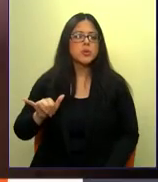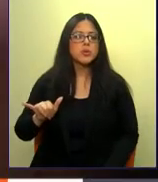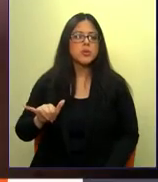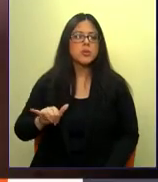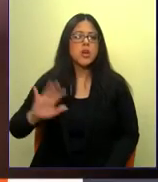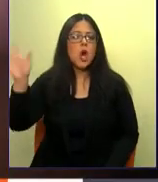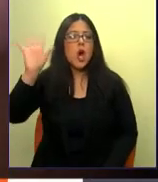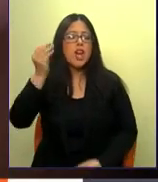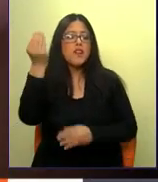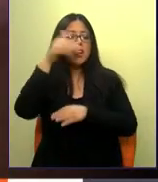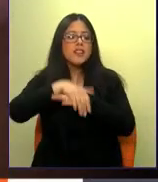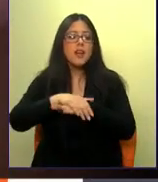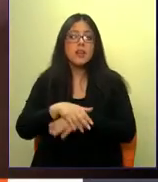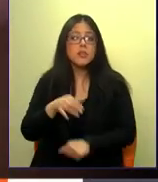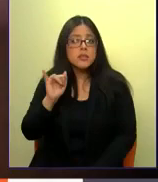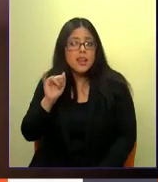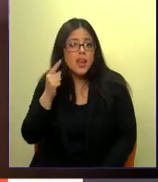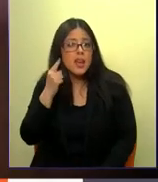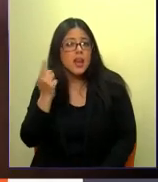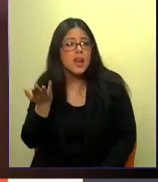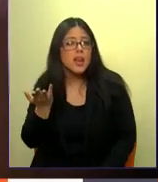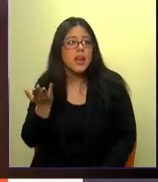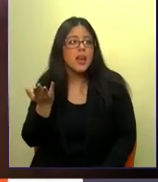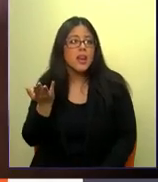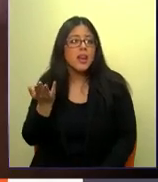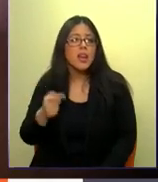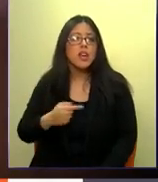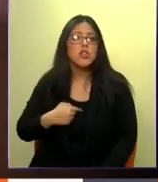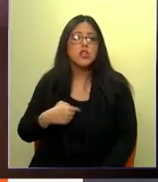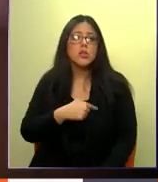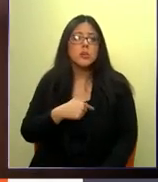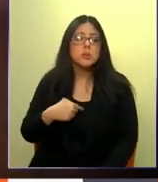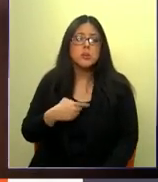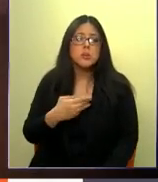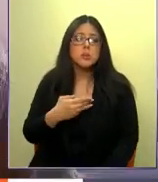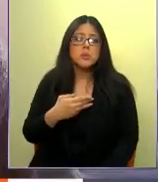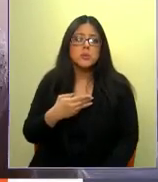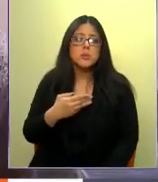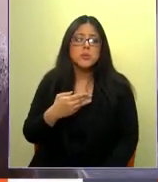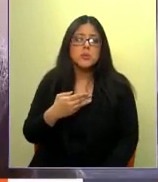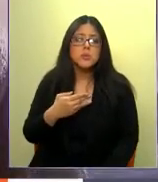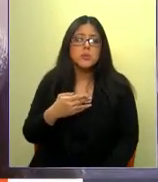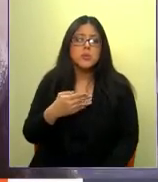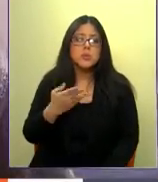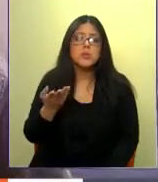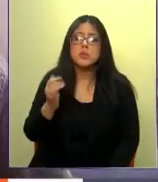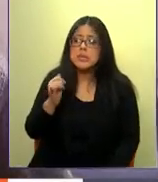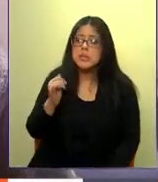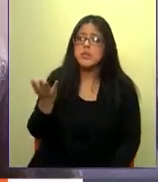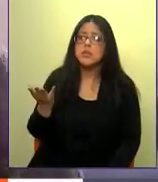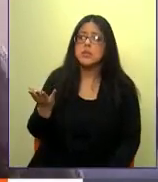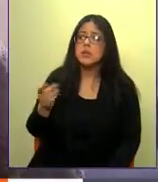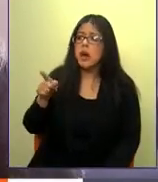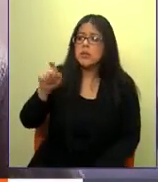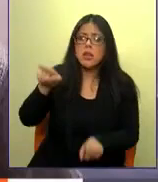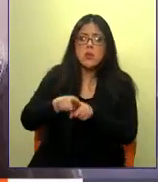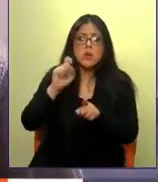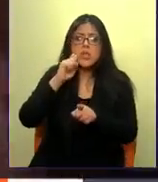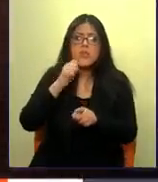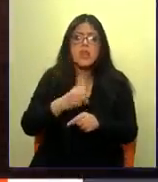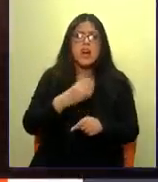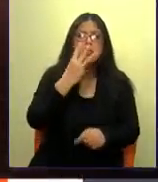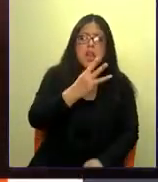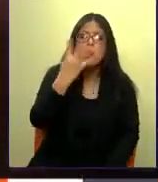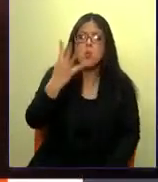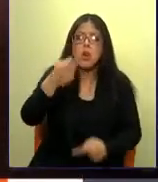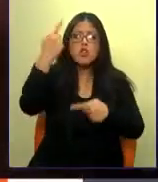Hola, buenas tardes. Sí. Lorena, por favor. Sí, con ella. Te están acosando 3-4 veces al día.